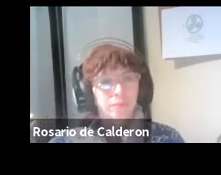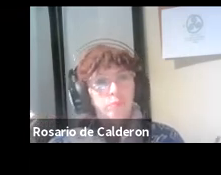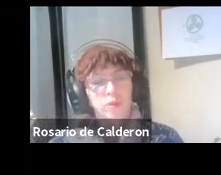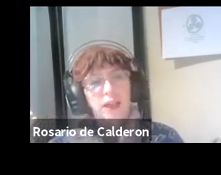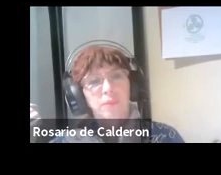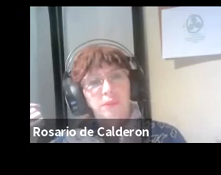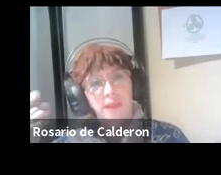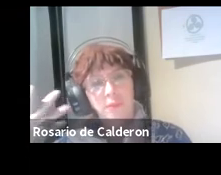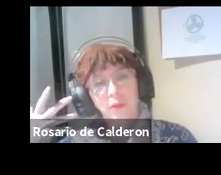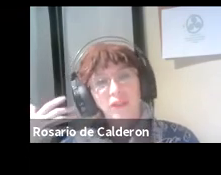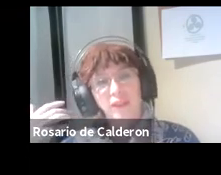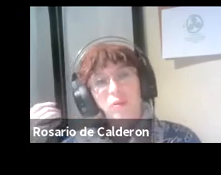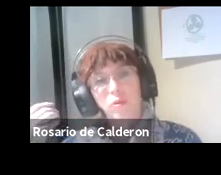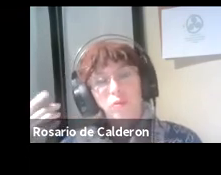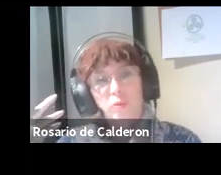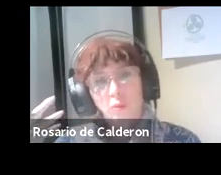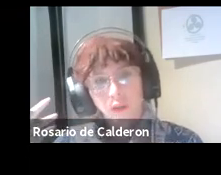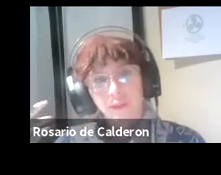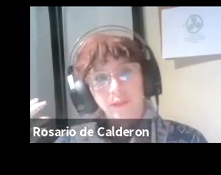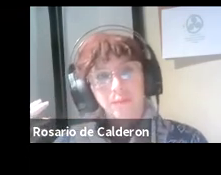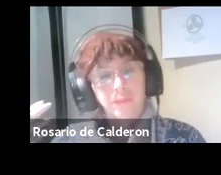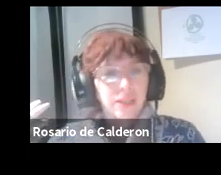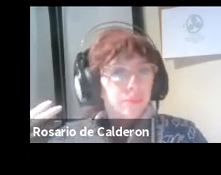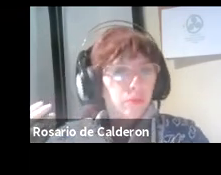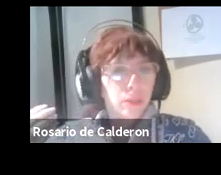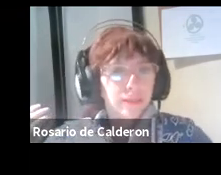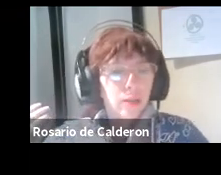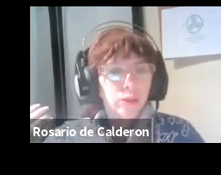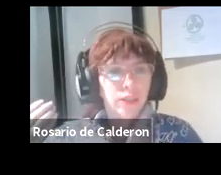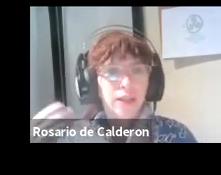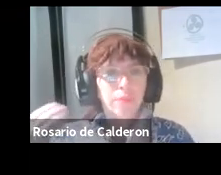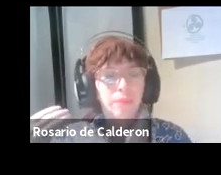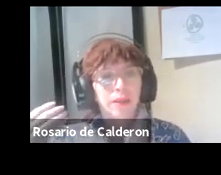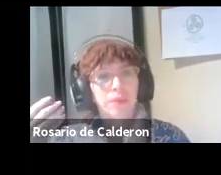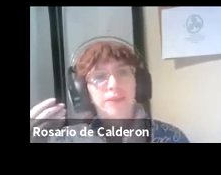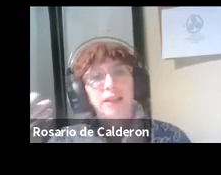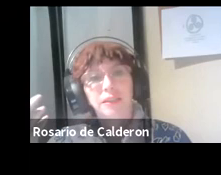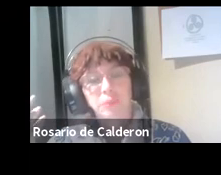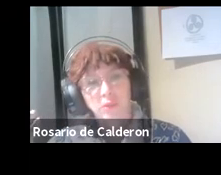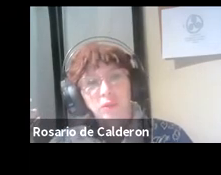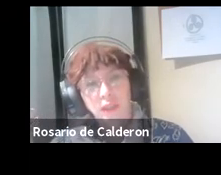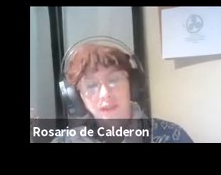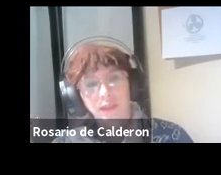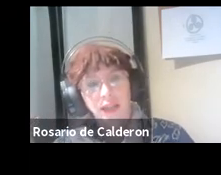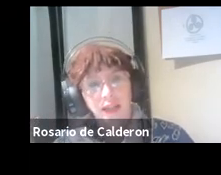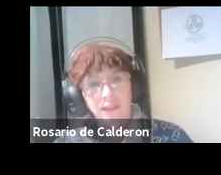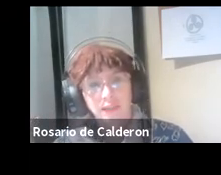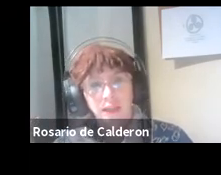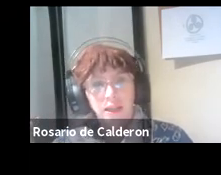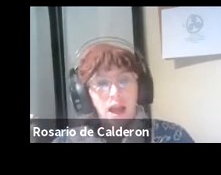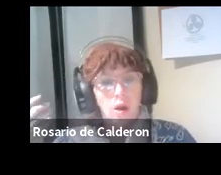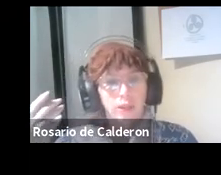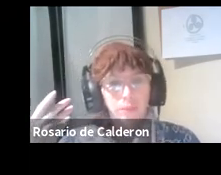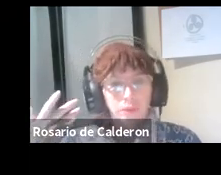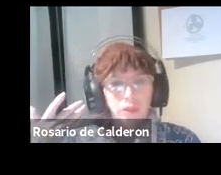porque se ha visto afectados los pulmones las personas ya no tienen la misma capacidad respiratoria que tenían antes